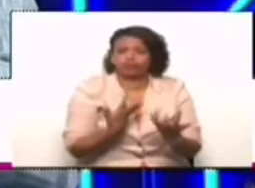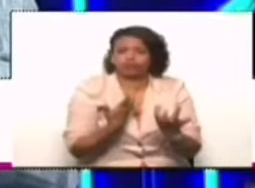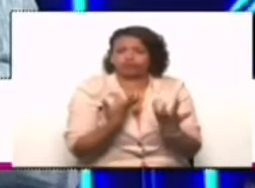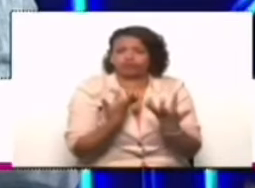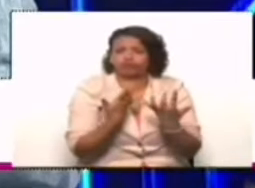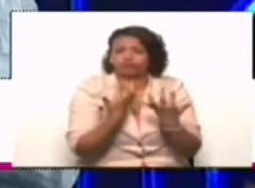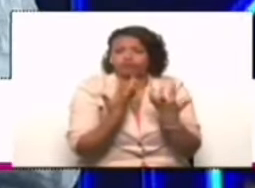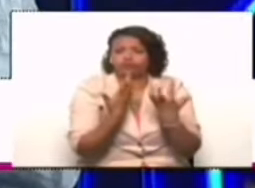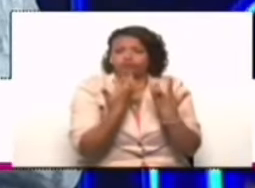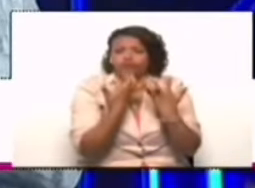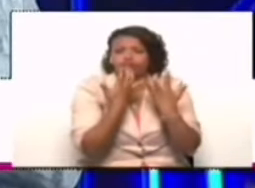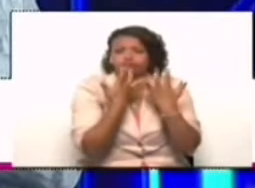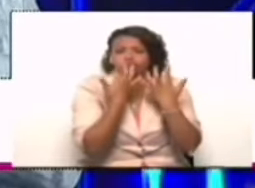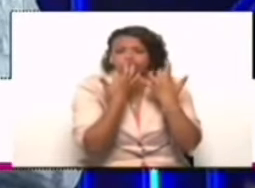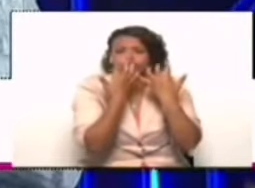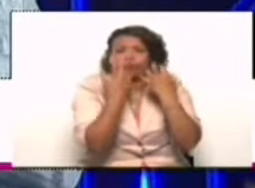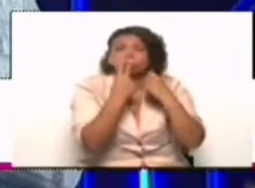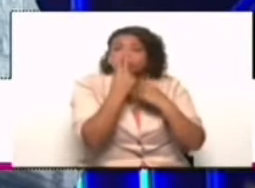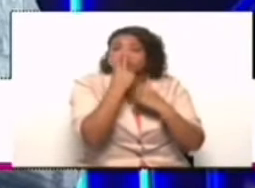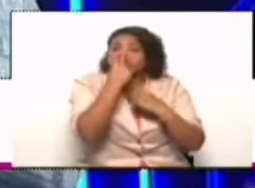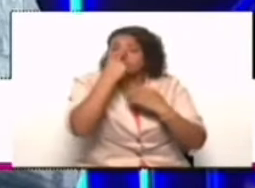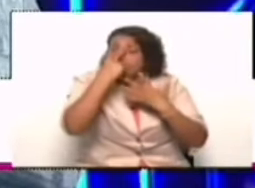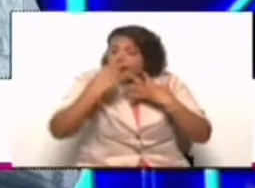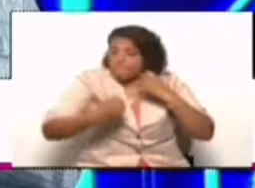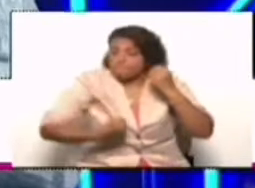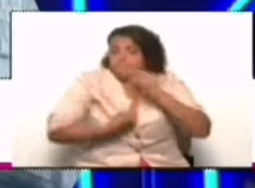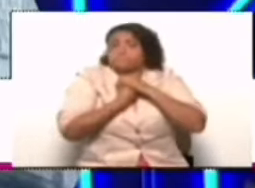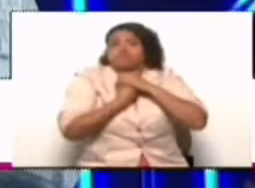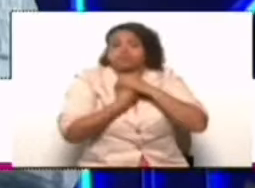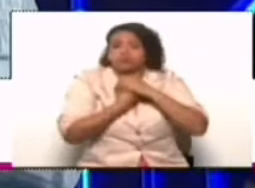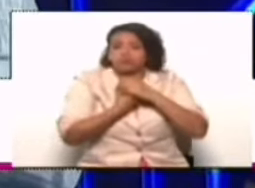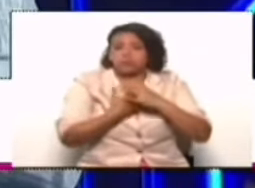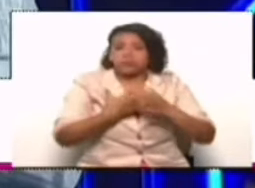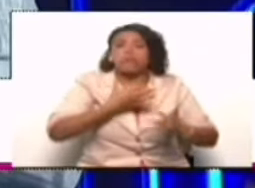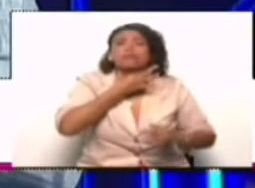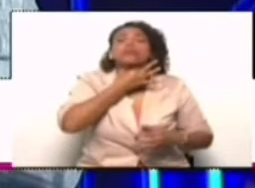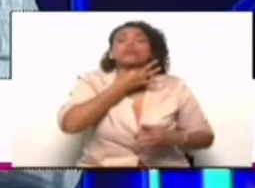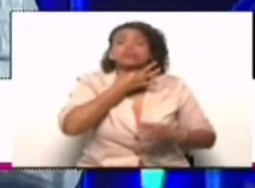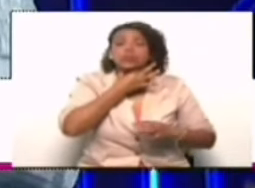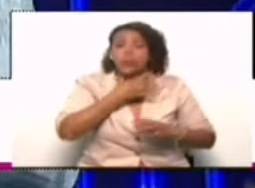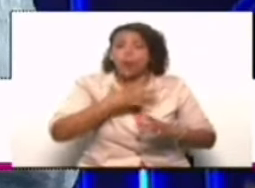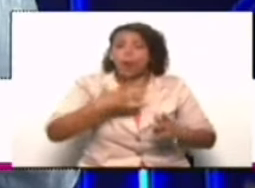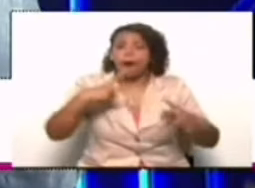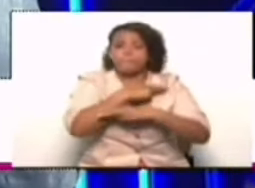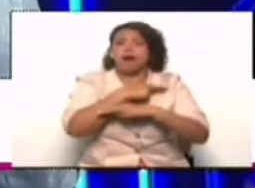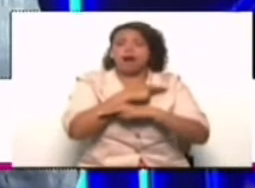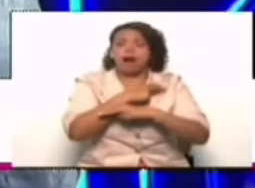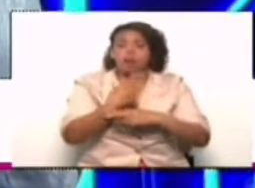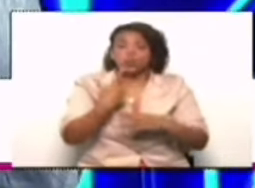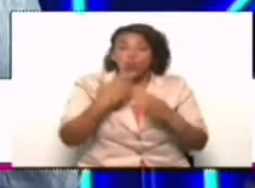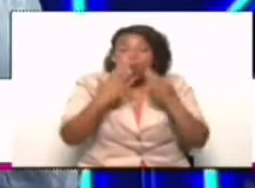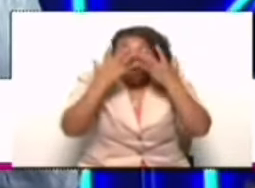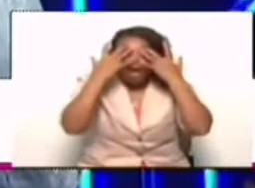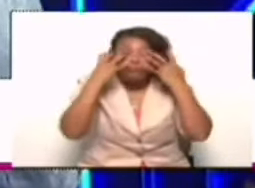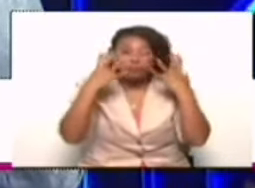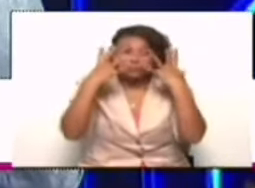inmediatamente un impacto respiratorio. Te tranca la respiración. Un impacto en las